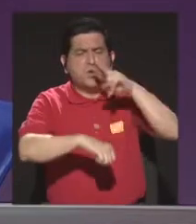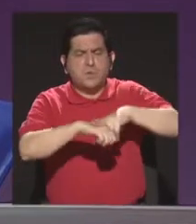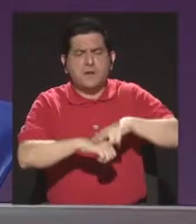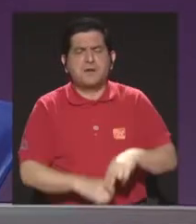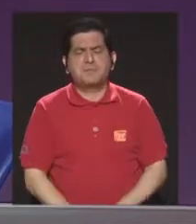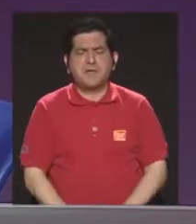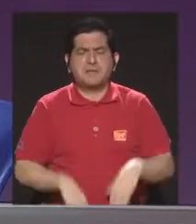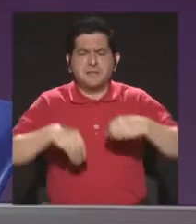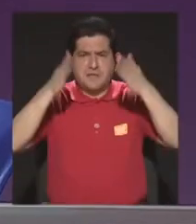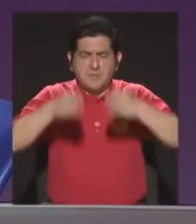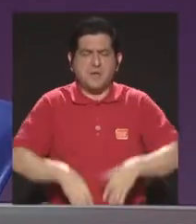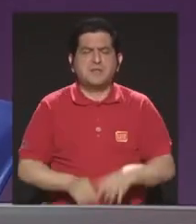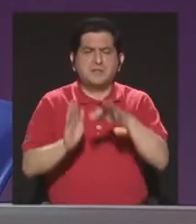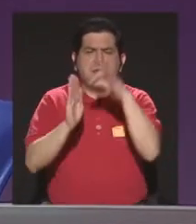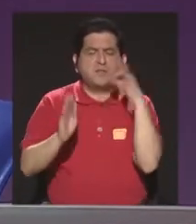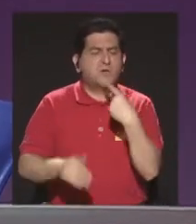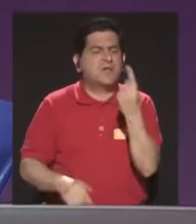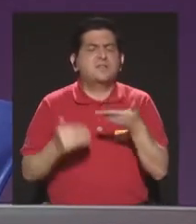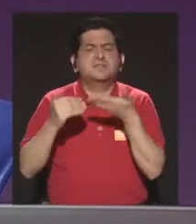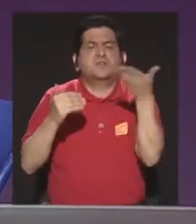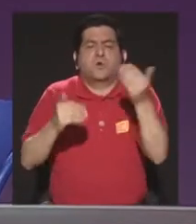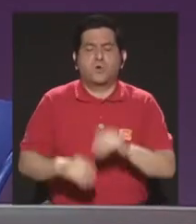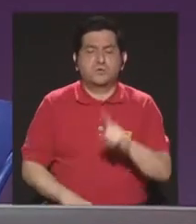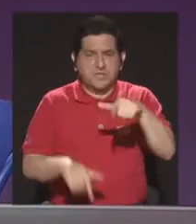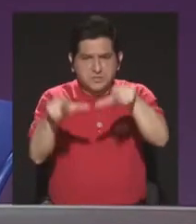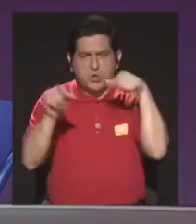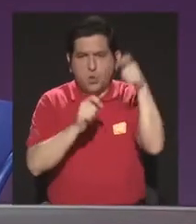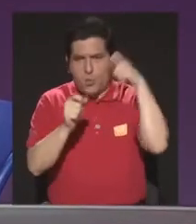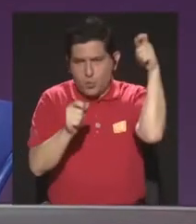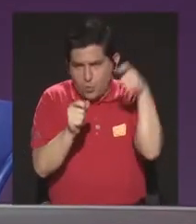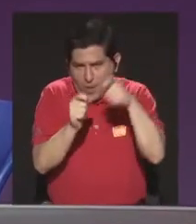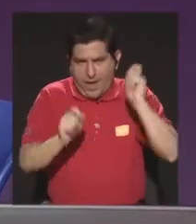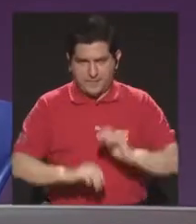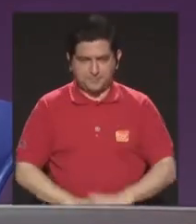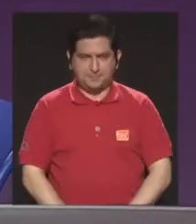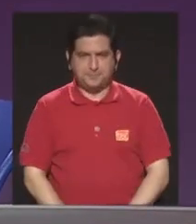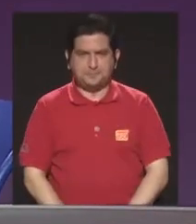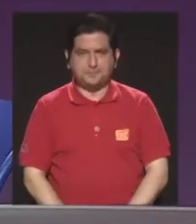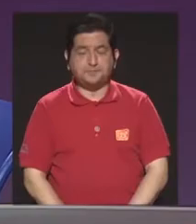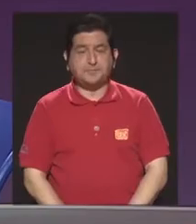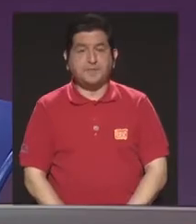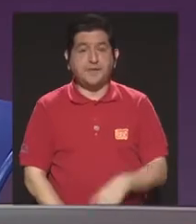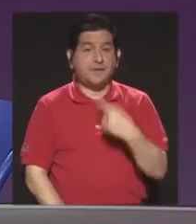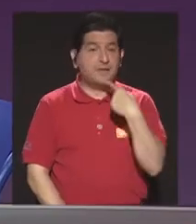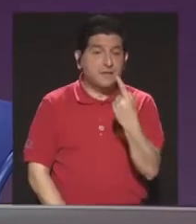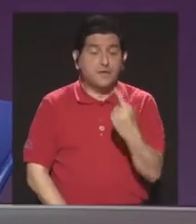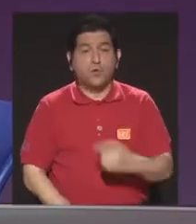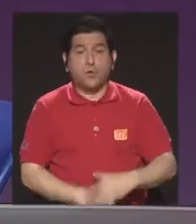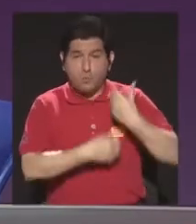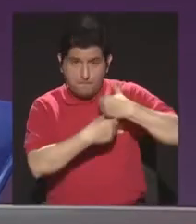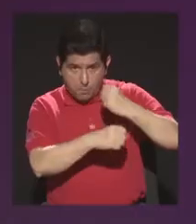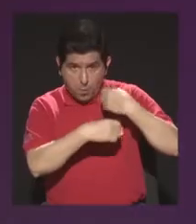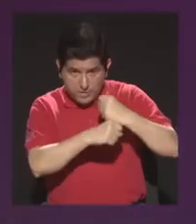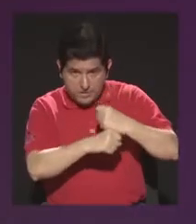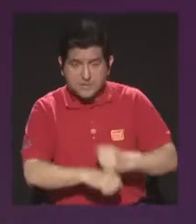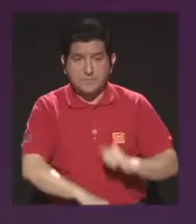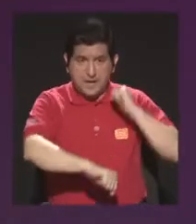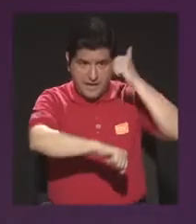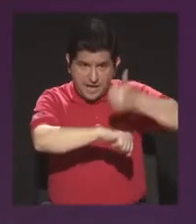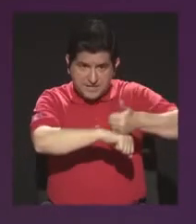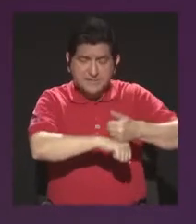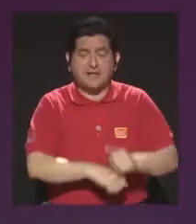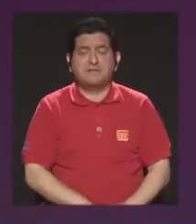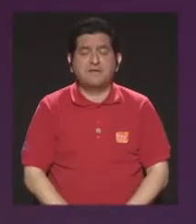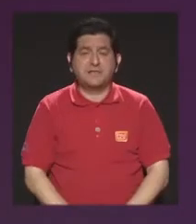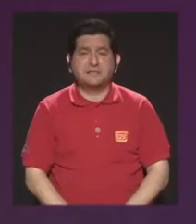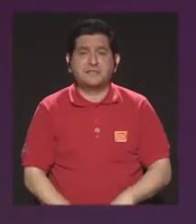y que vendedores de fruta le dicen cosas por un determinado lugar. Digo, la municipalidad ha dado permiso para instalar esas ventas, ¿qué